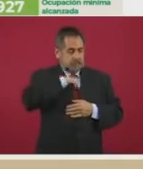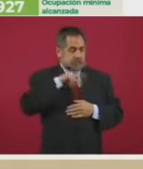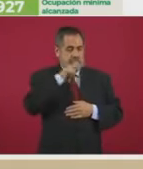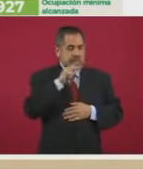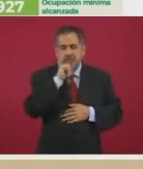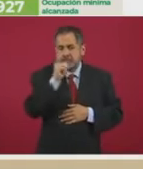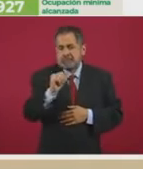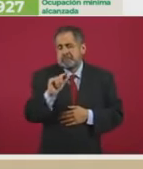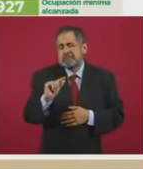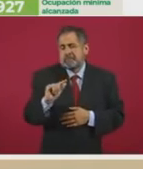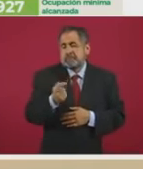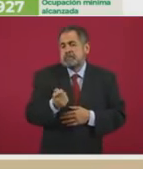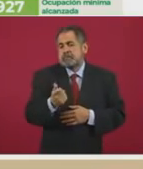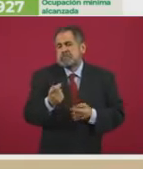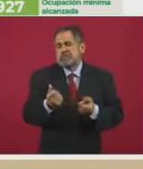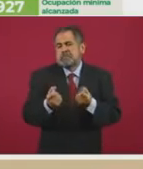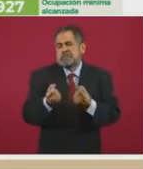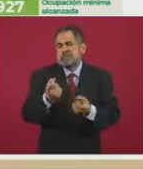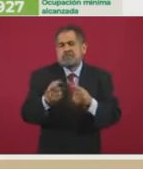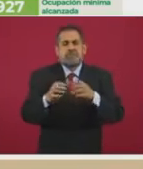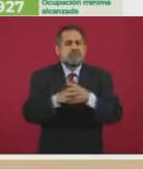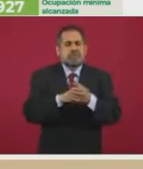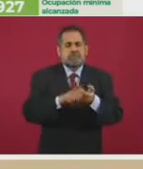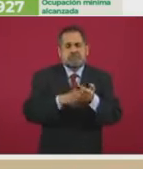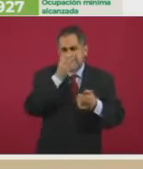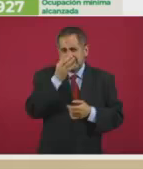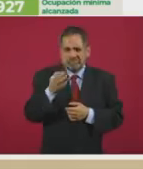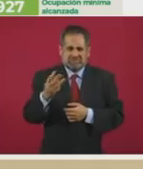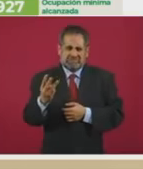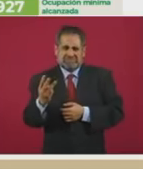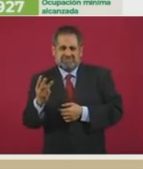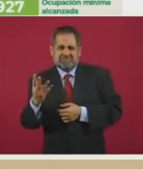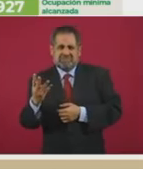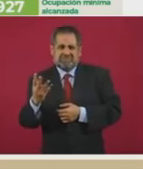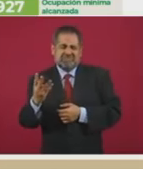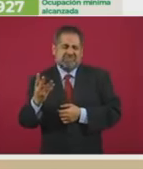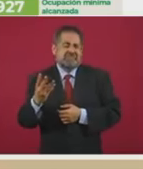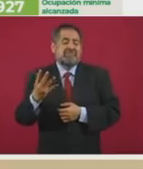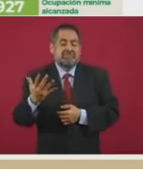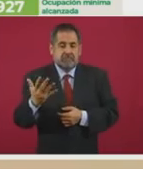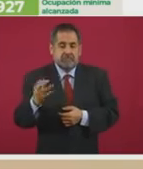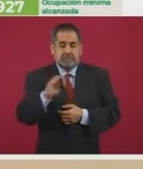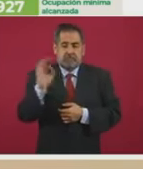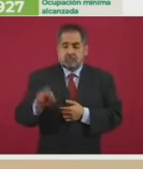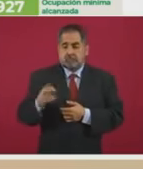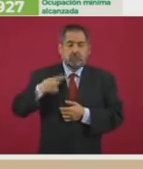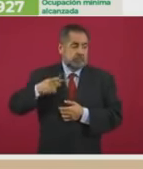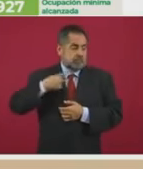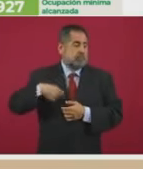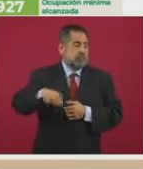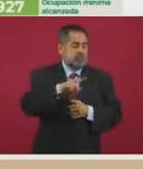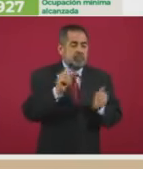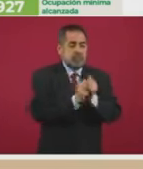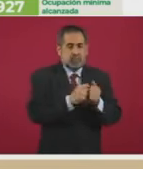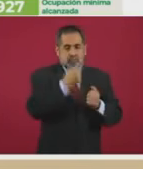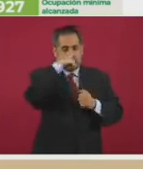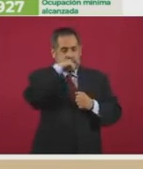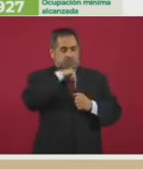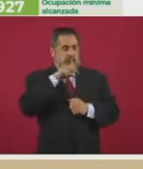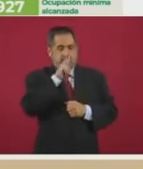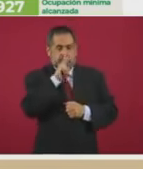la minoría, son cerca de un 3, 4 o a veces hasta 5%, dependiendo de la actividad